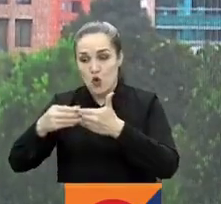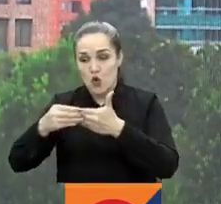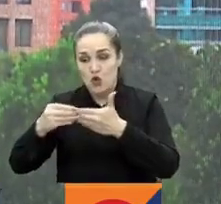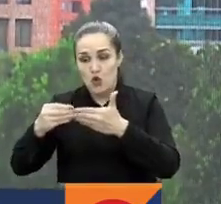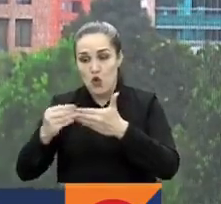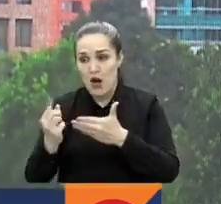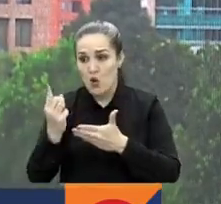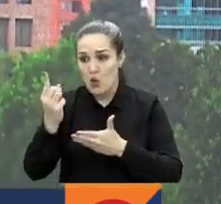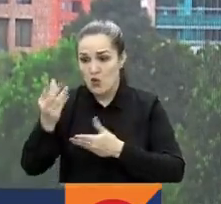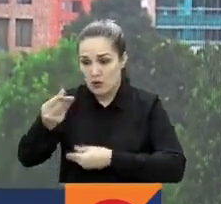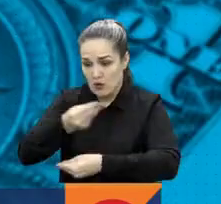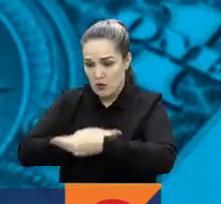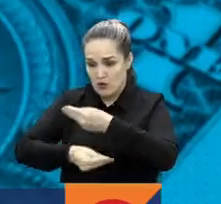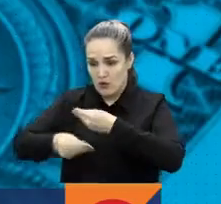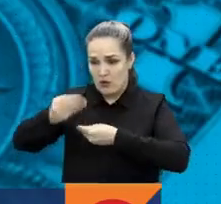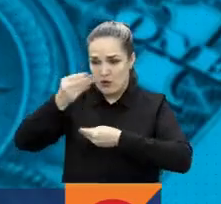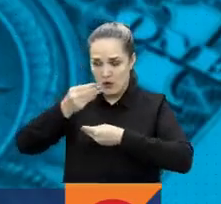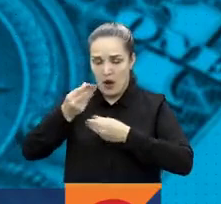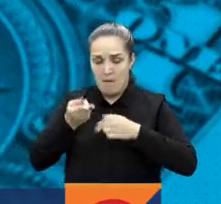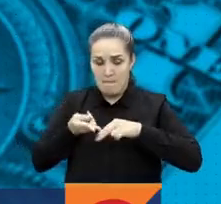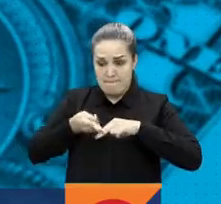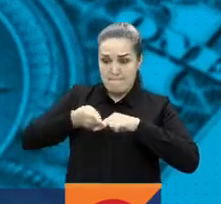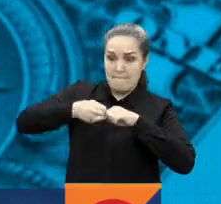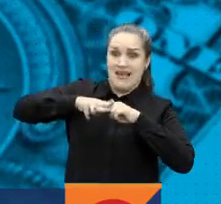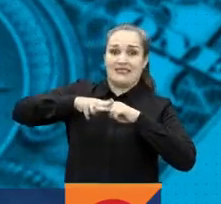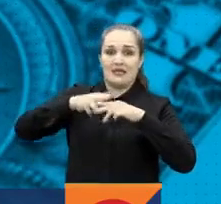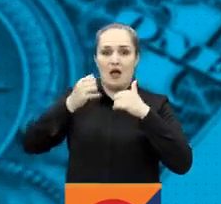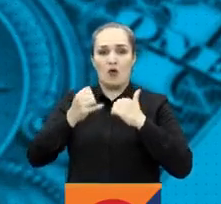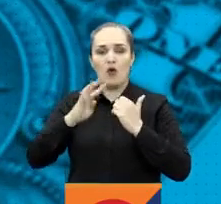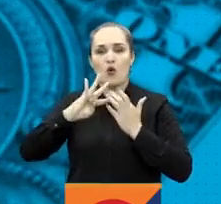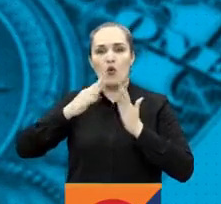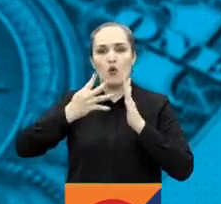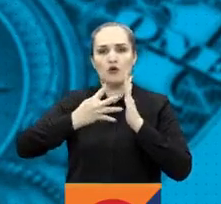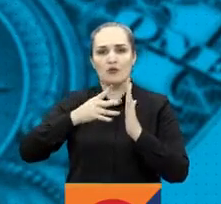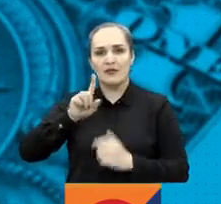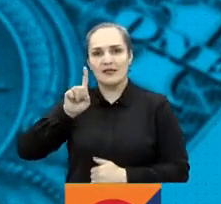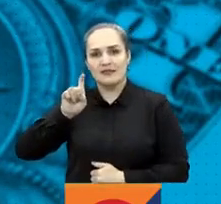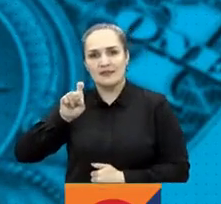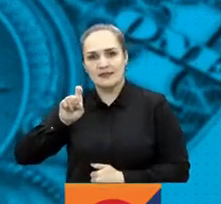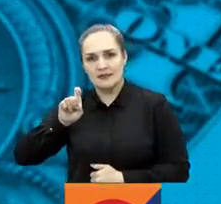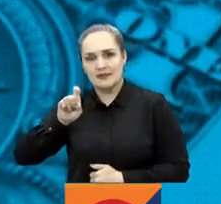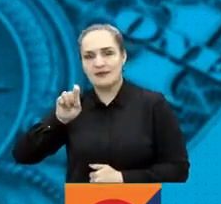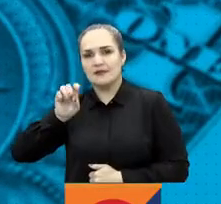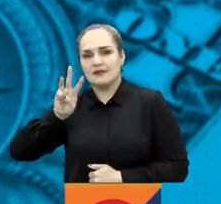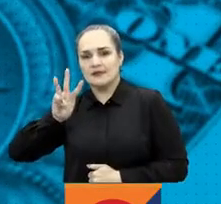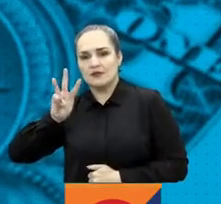Sigue subiendo, aumenta a 117 pesos y en ese momento se cotiza un promedio de